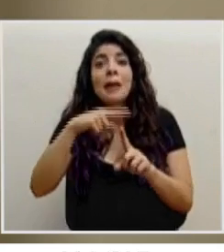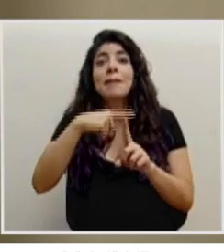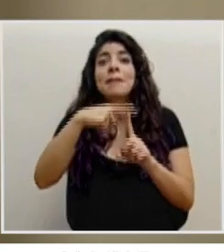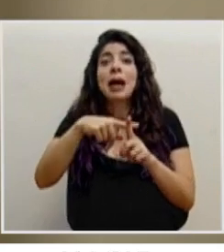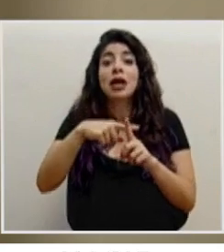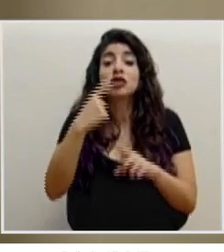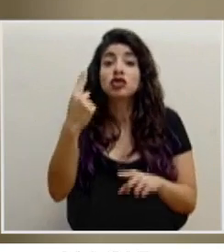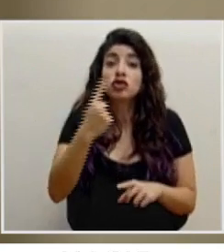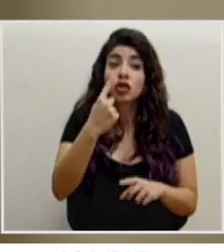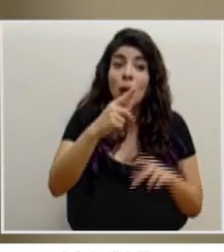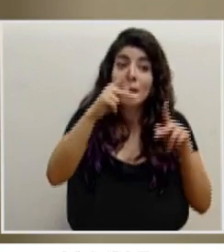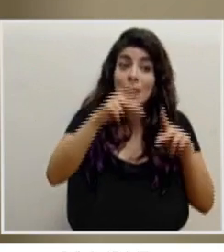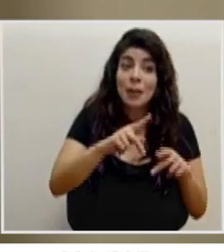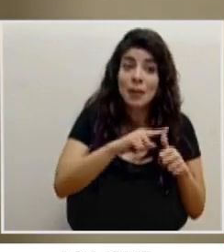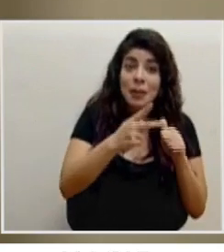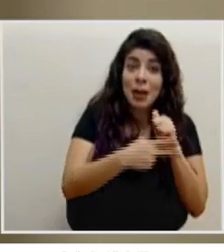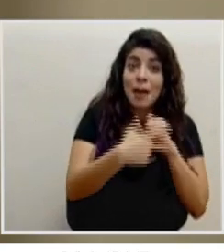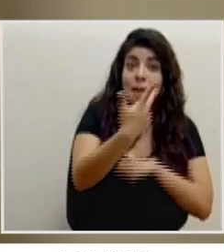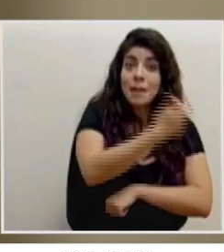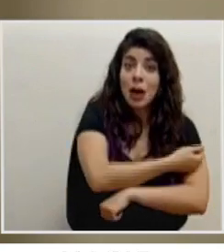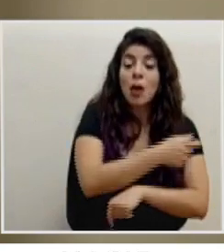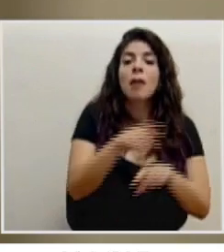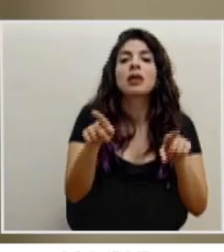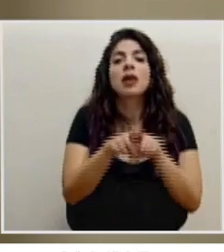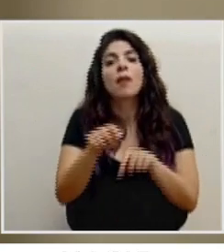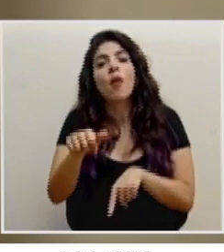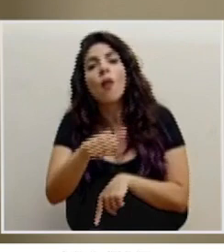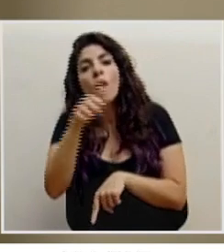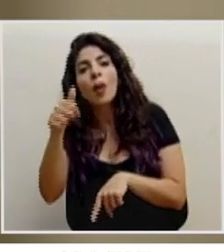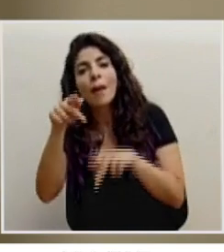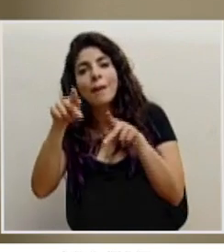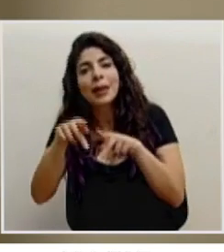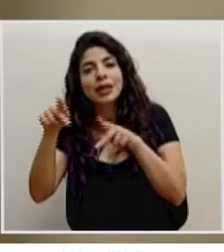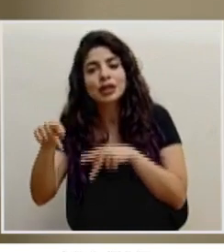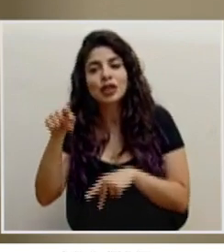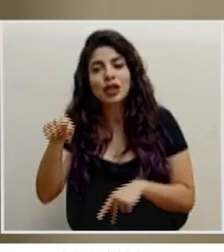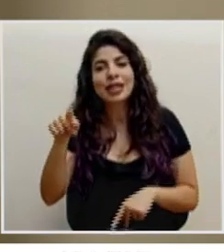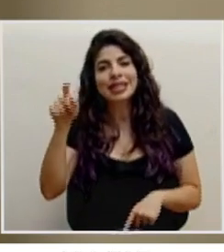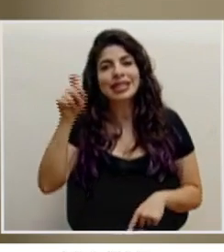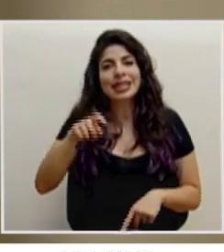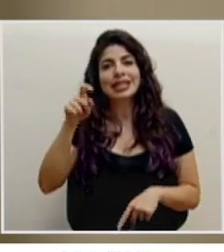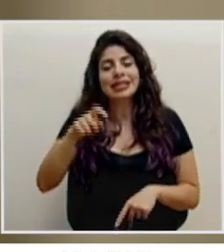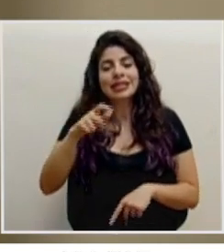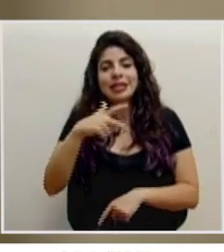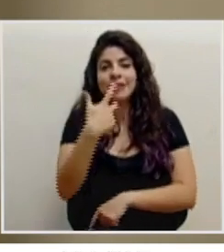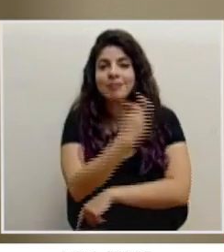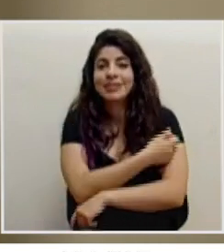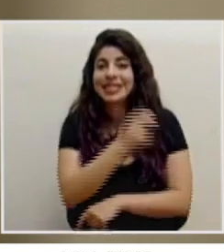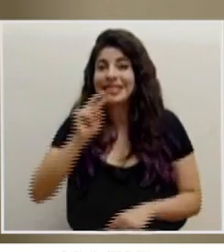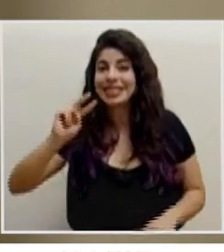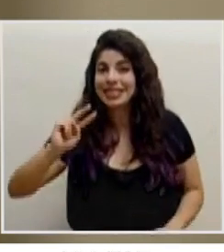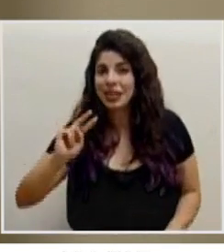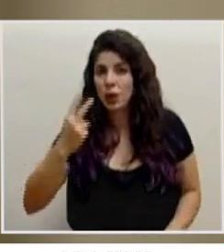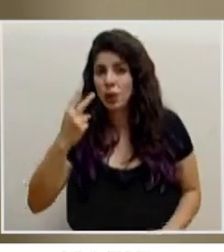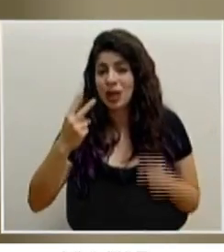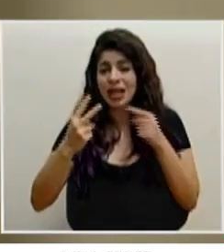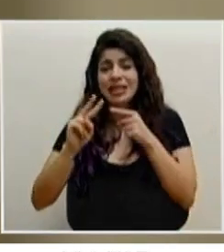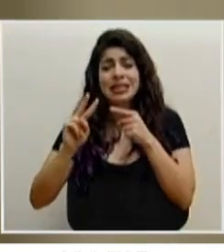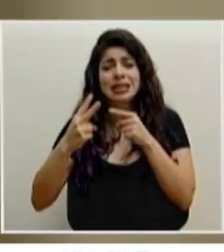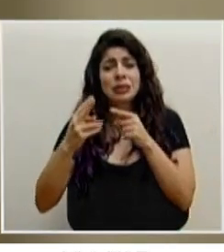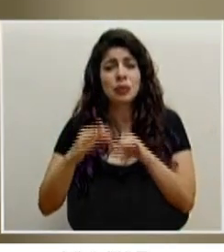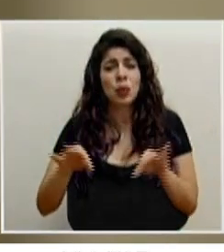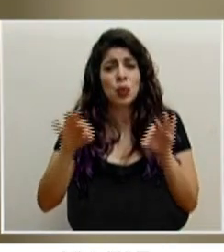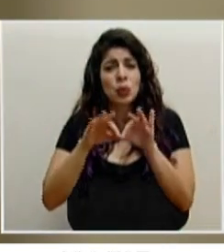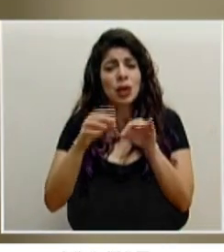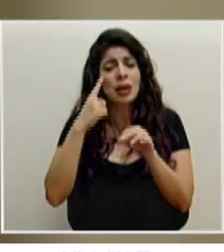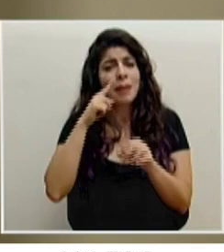solo las personas por primera dosis, sino también aquellas otras personas que se tienen que aplicar esa segunda dosis, que es muy importante continuar este esquema